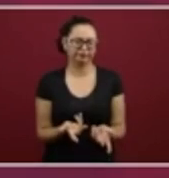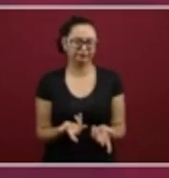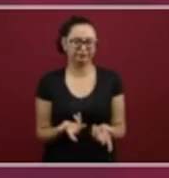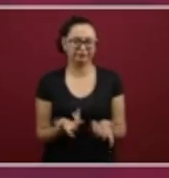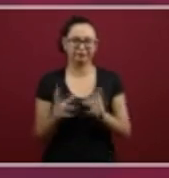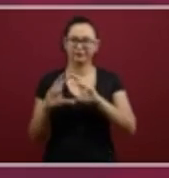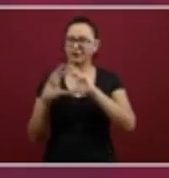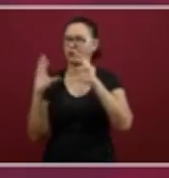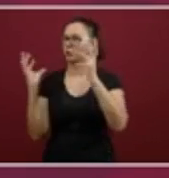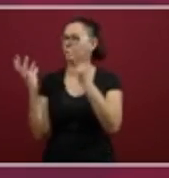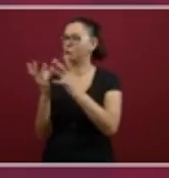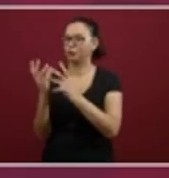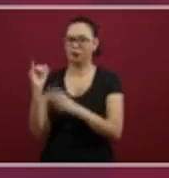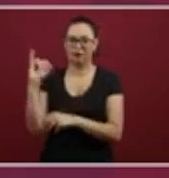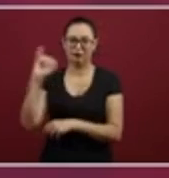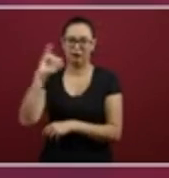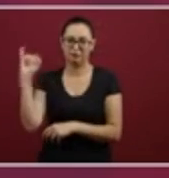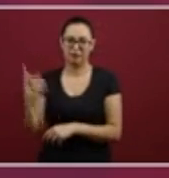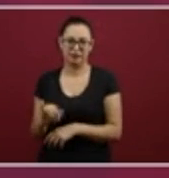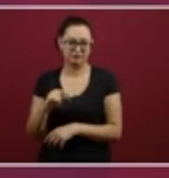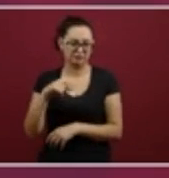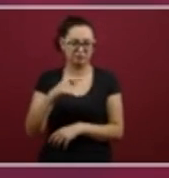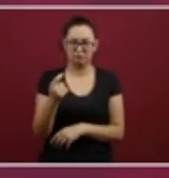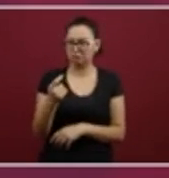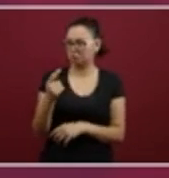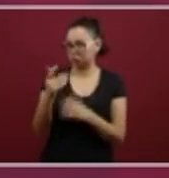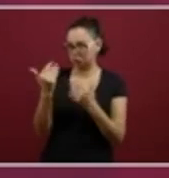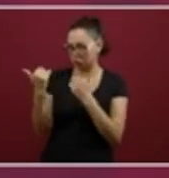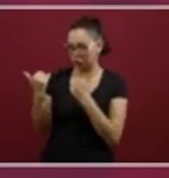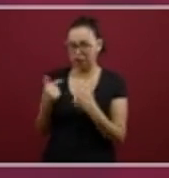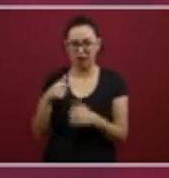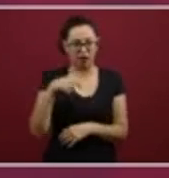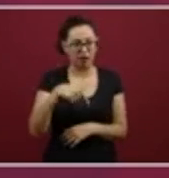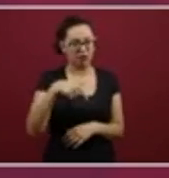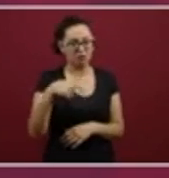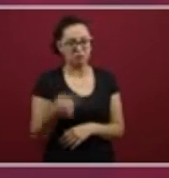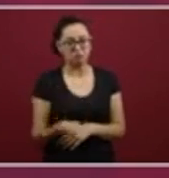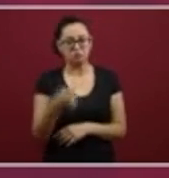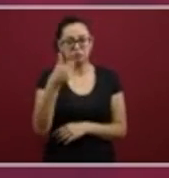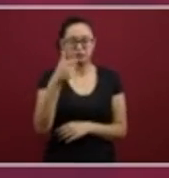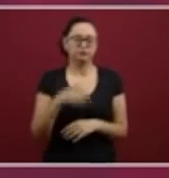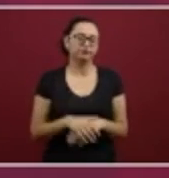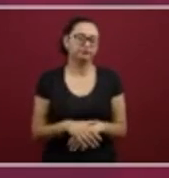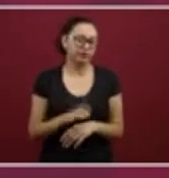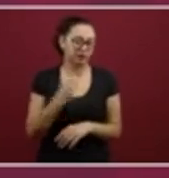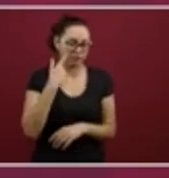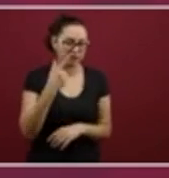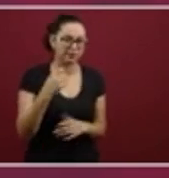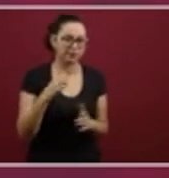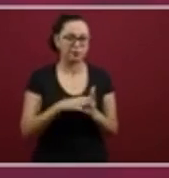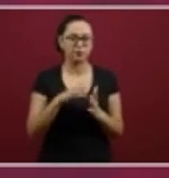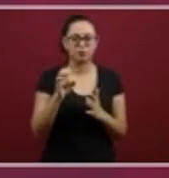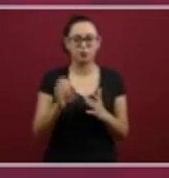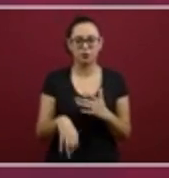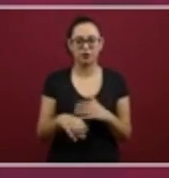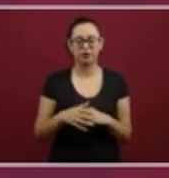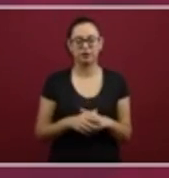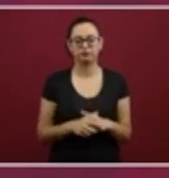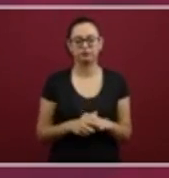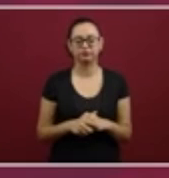en ninguna parte del mundo. Por ejemplo, utilizan las líneas de